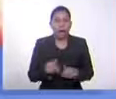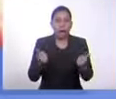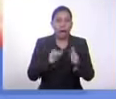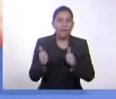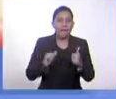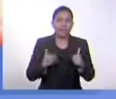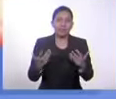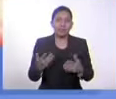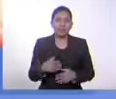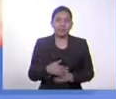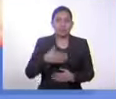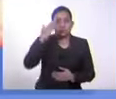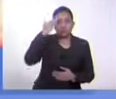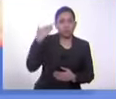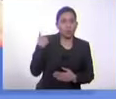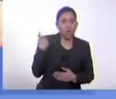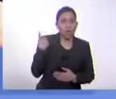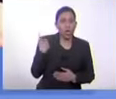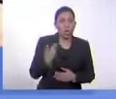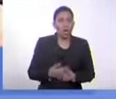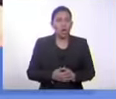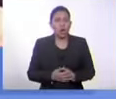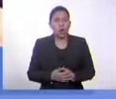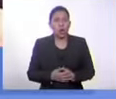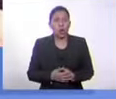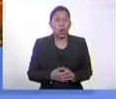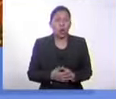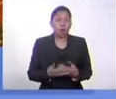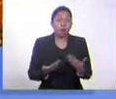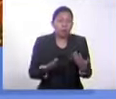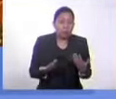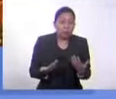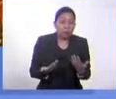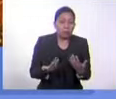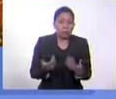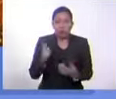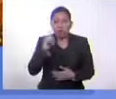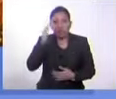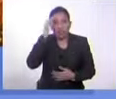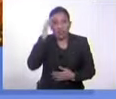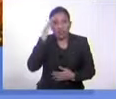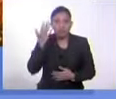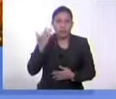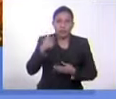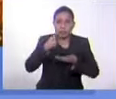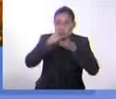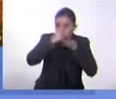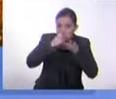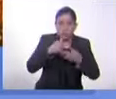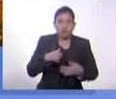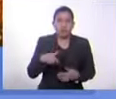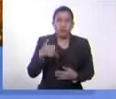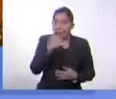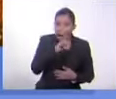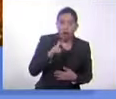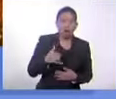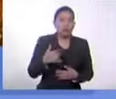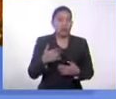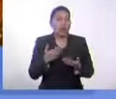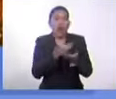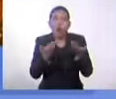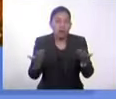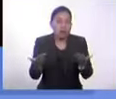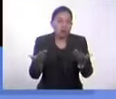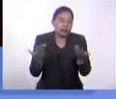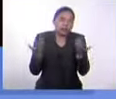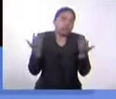repente una niña, ¿verdad?, puede tomar algún tipo de sustancia, ¿verdad?, nociva para la salud, o sea, no es lo adecuado, o sea,